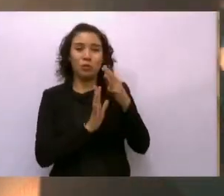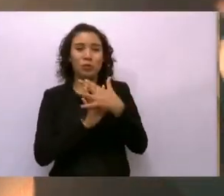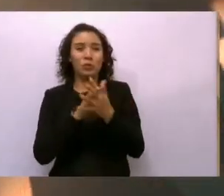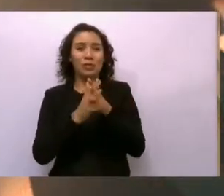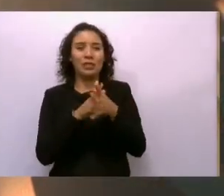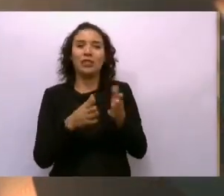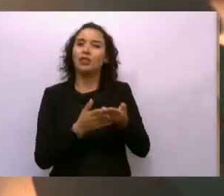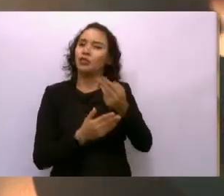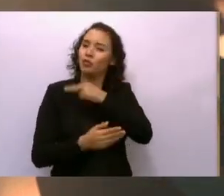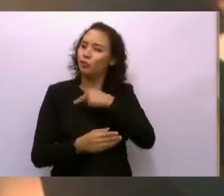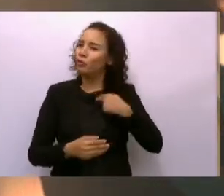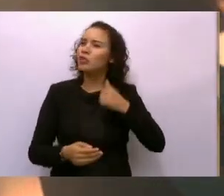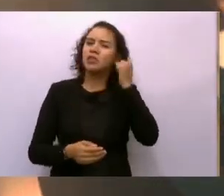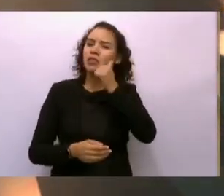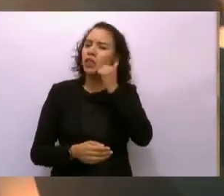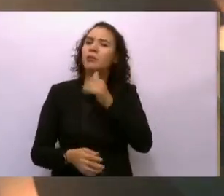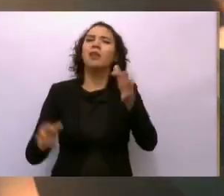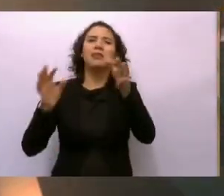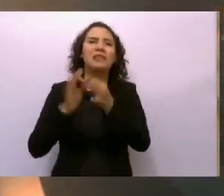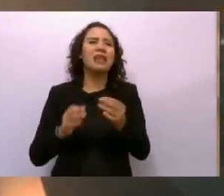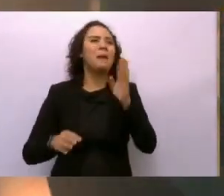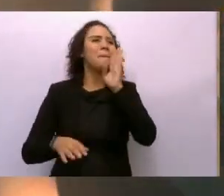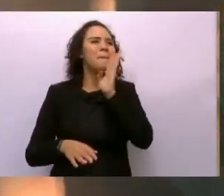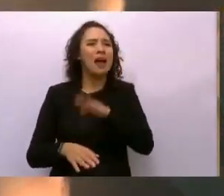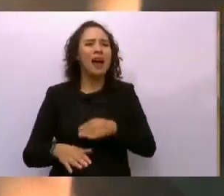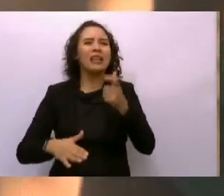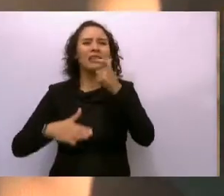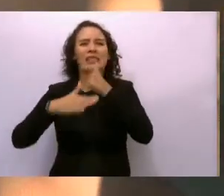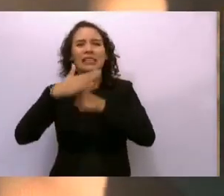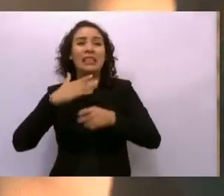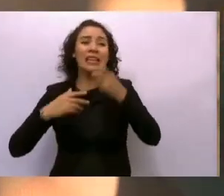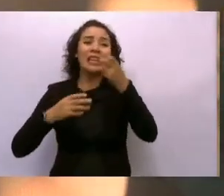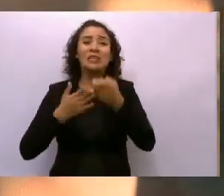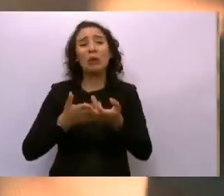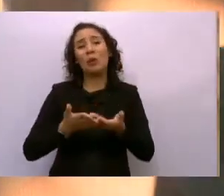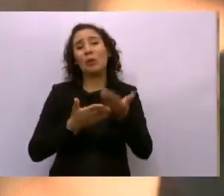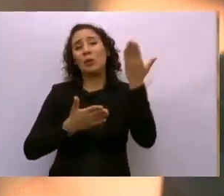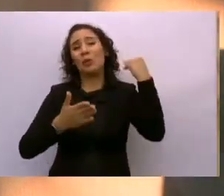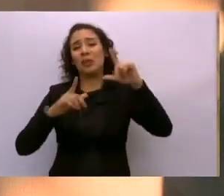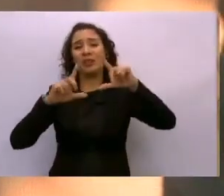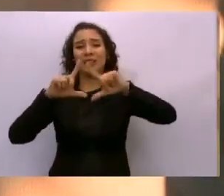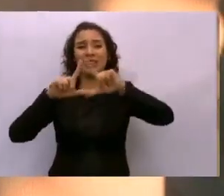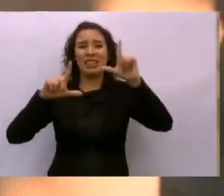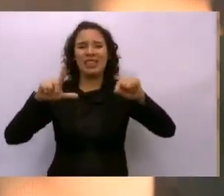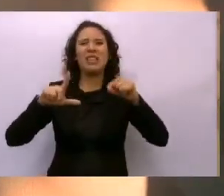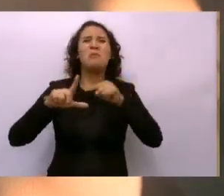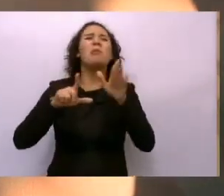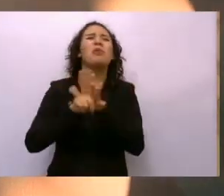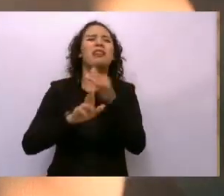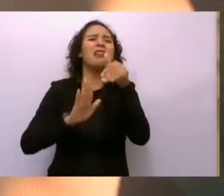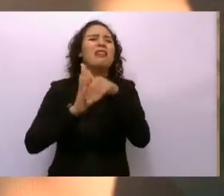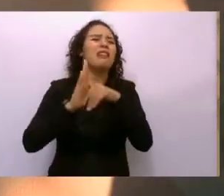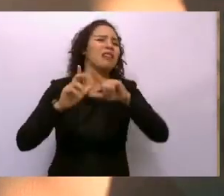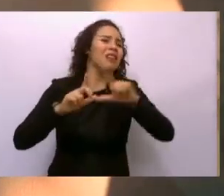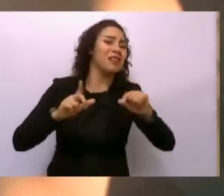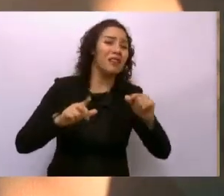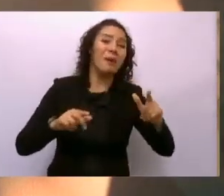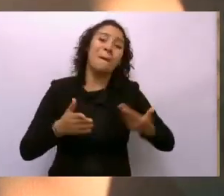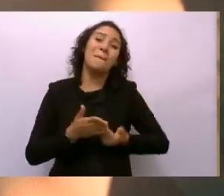decíamos en todas las plazas, que nada había dañado más a México que la deshonestidad de los